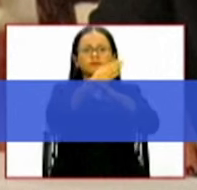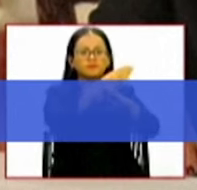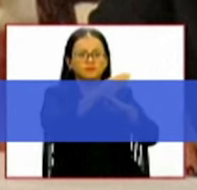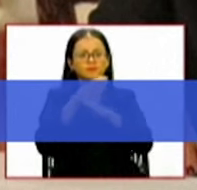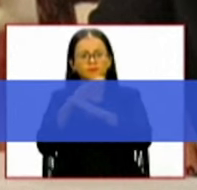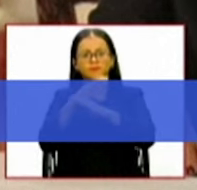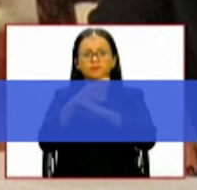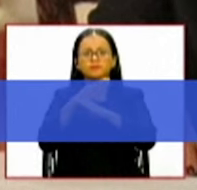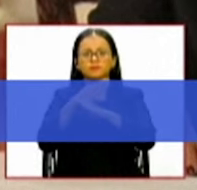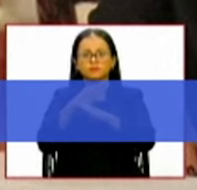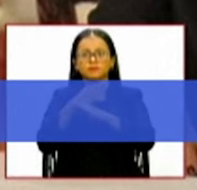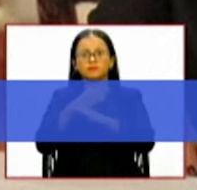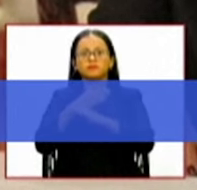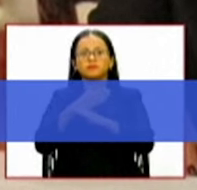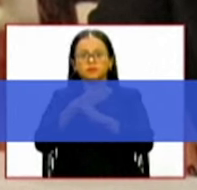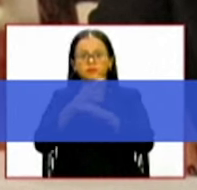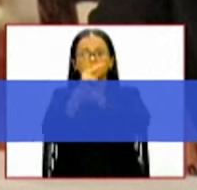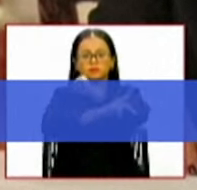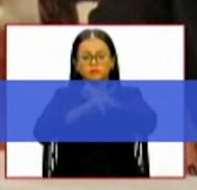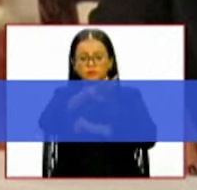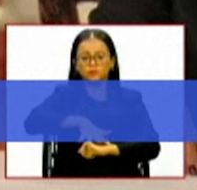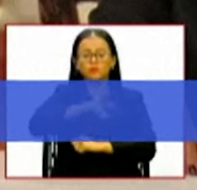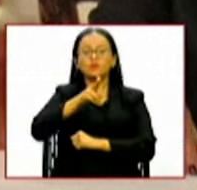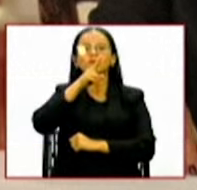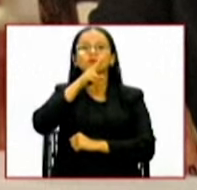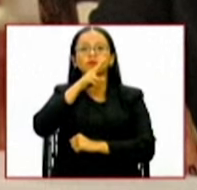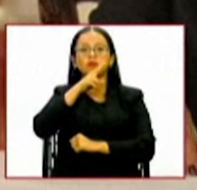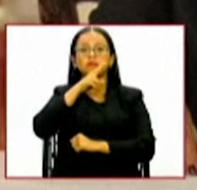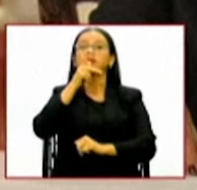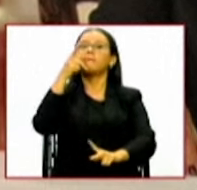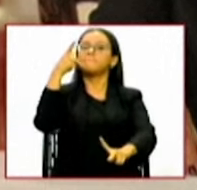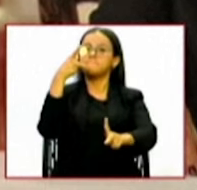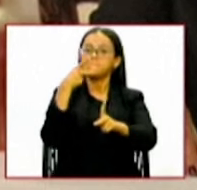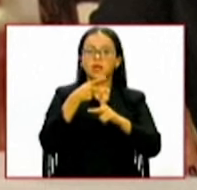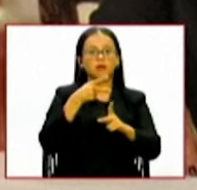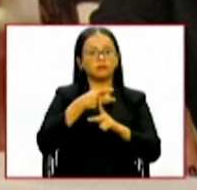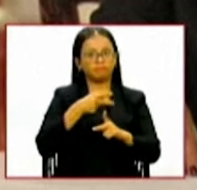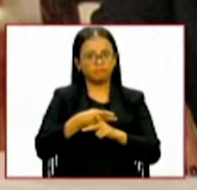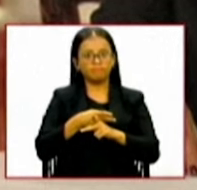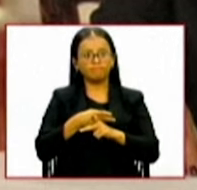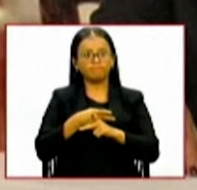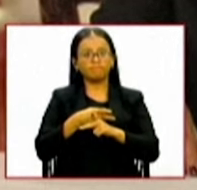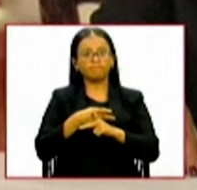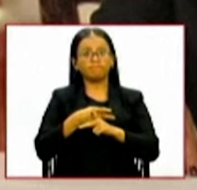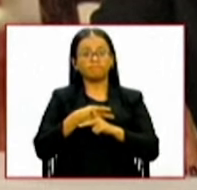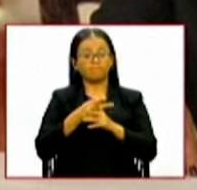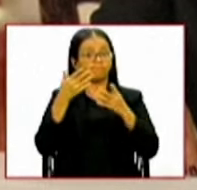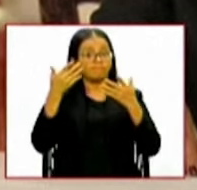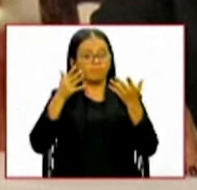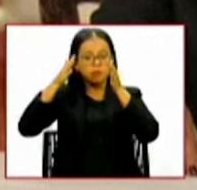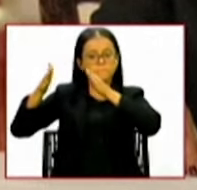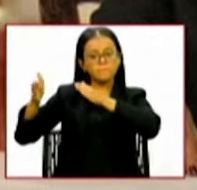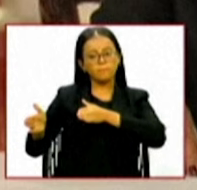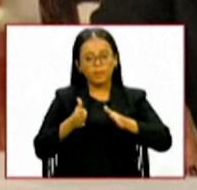interior de la República están en riesgo el plan para